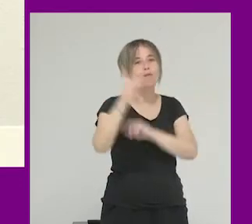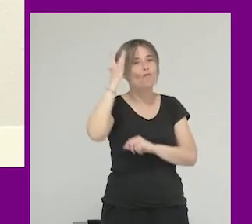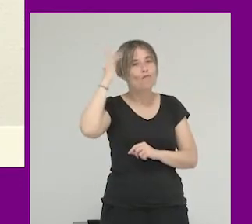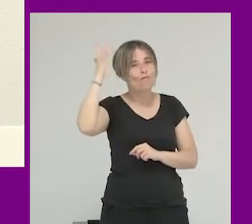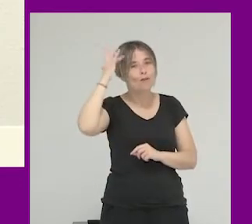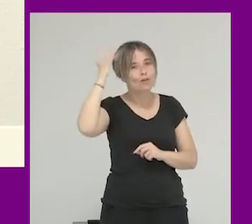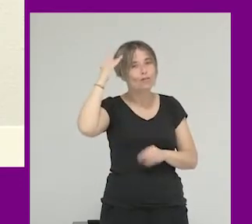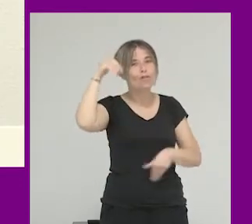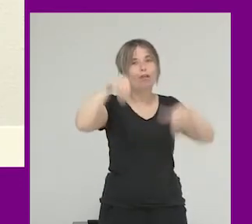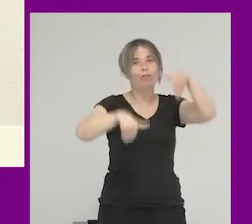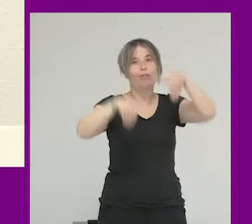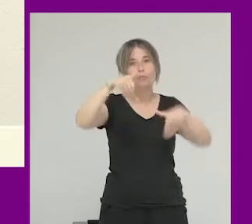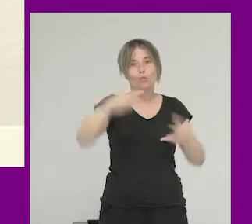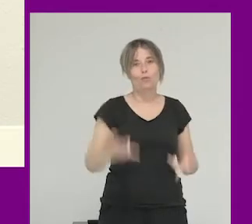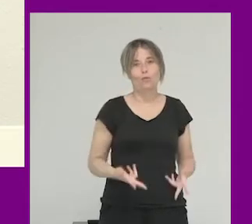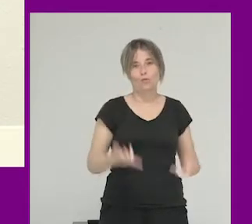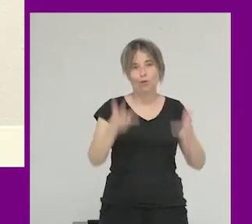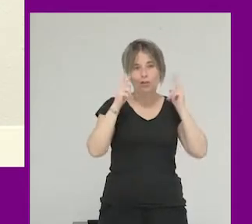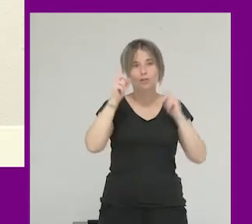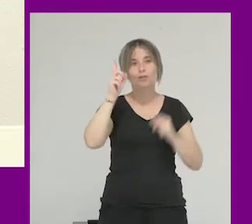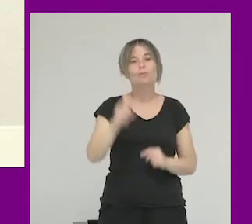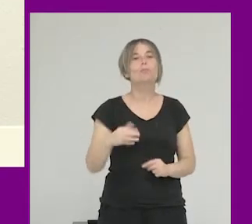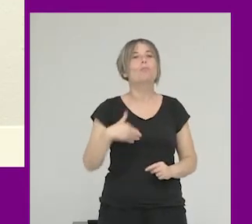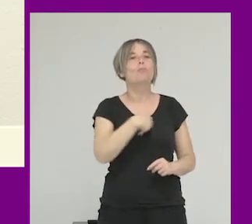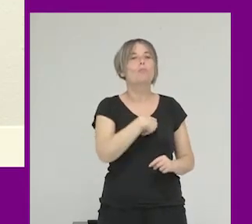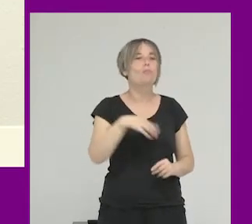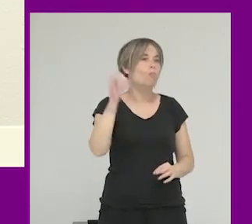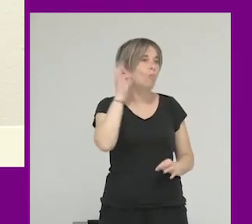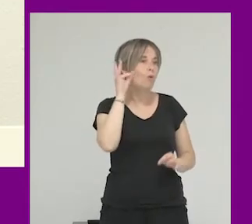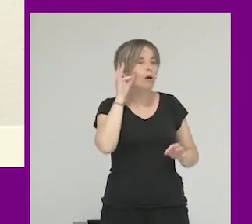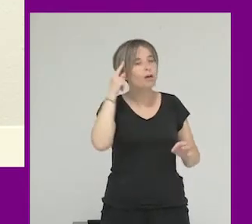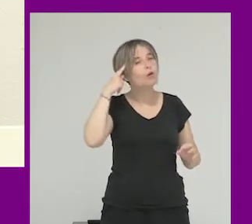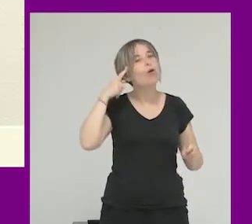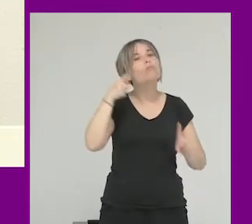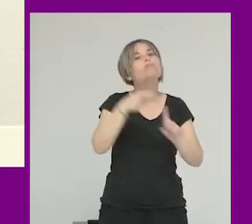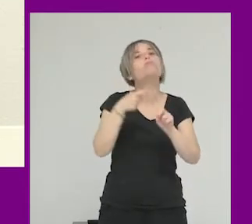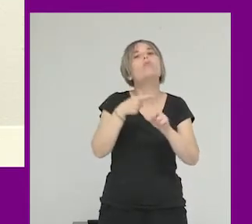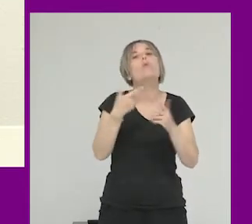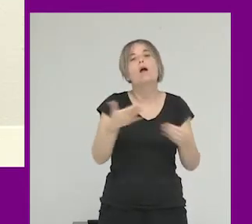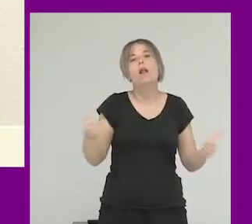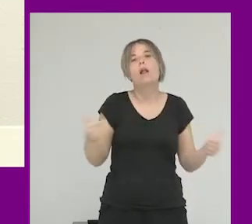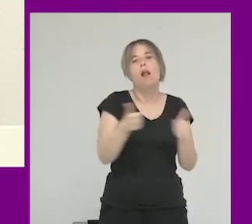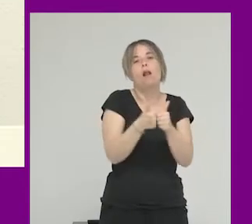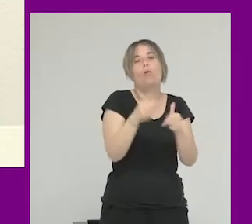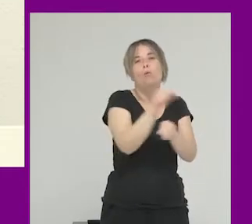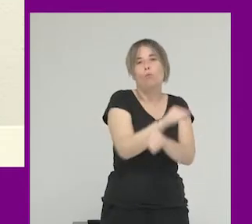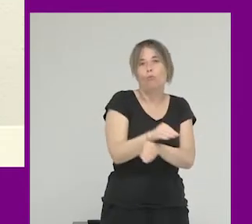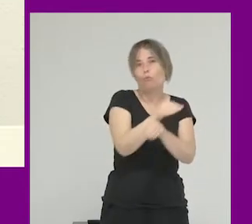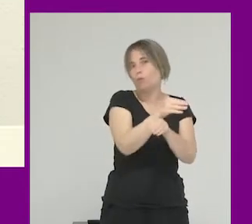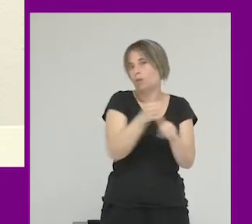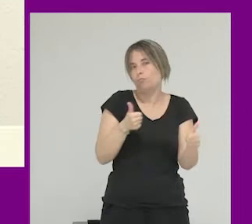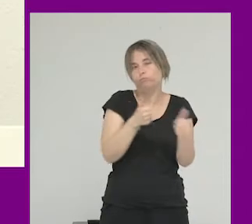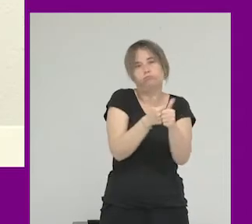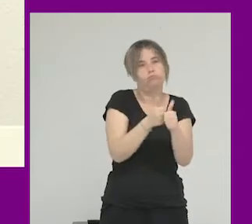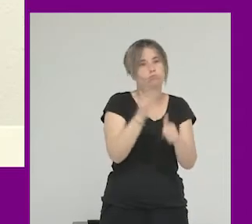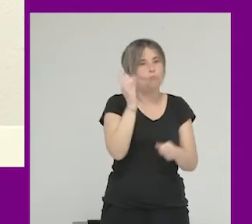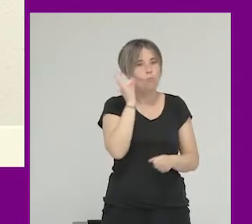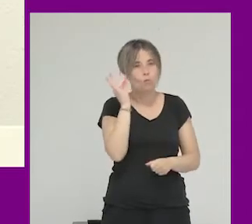filosófico democrático, y el papel de las mujeres es asistir a los hombres en todos los